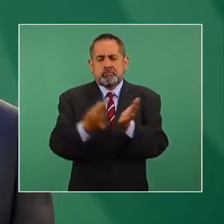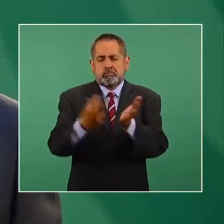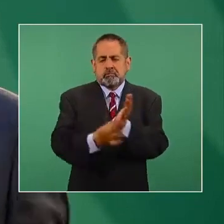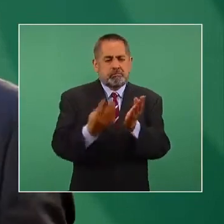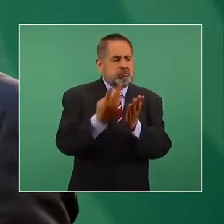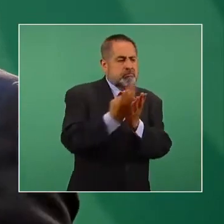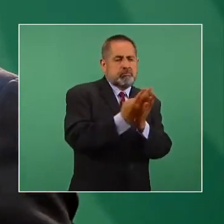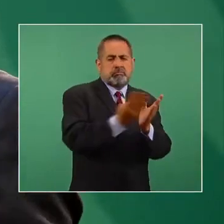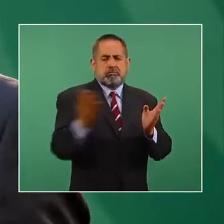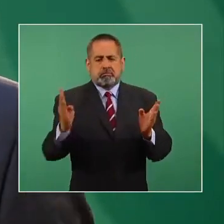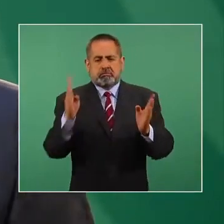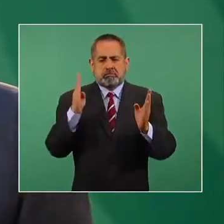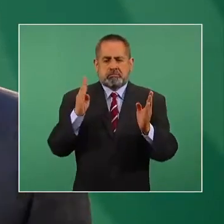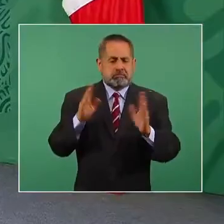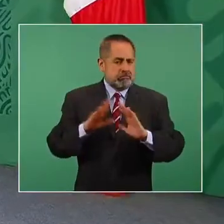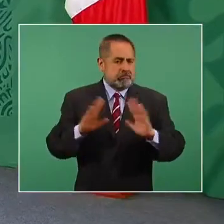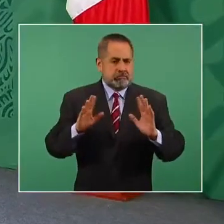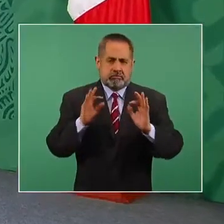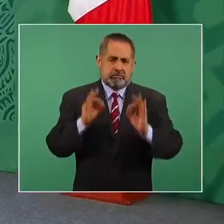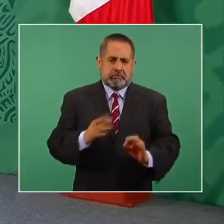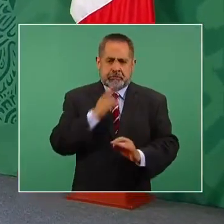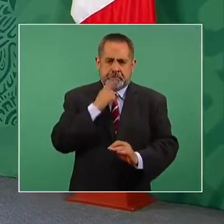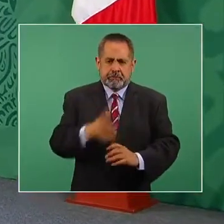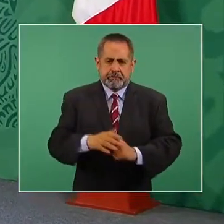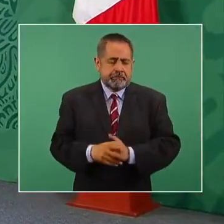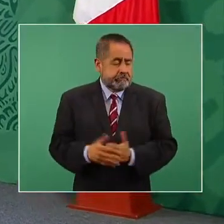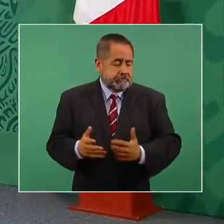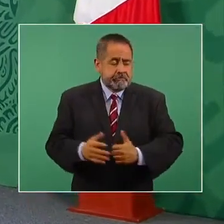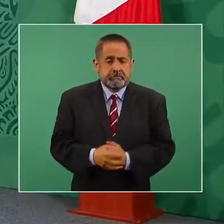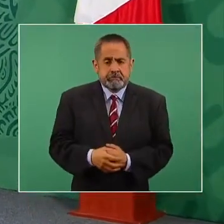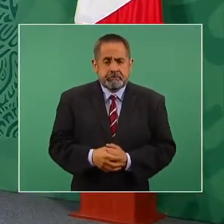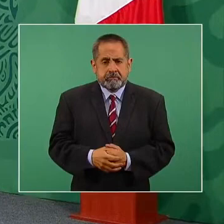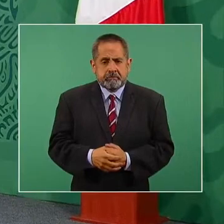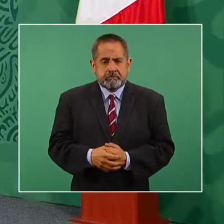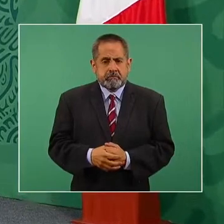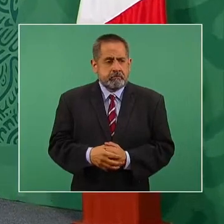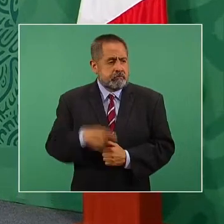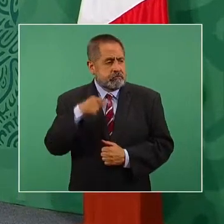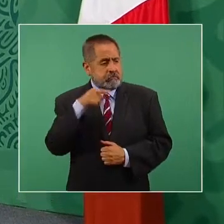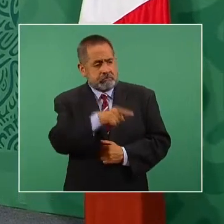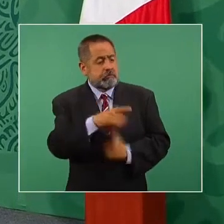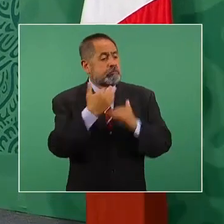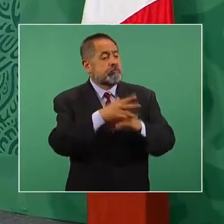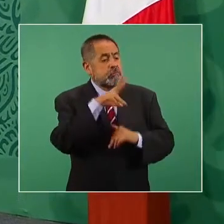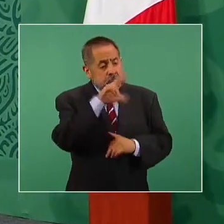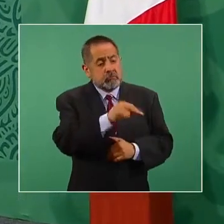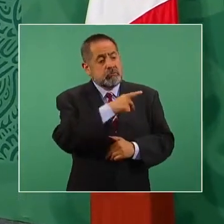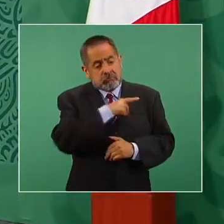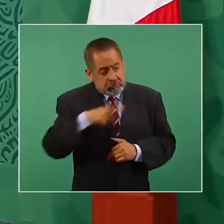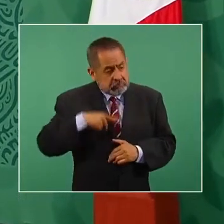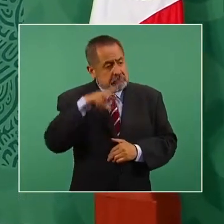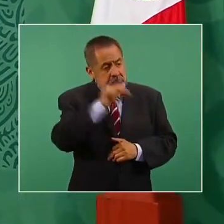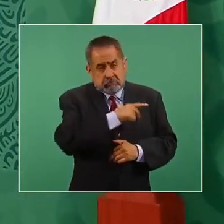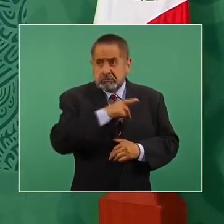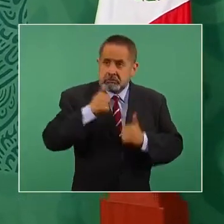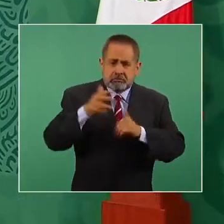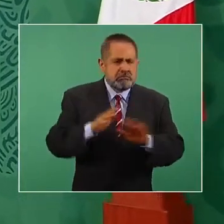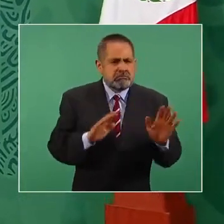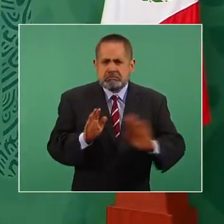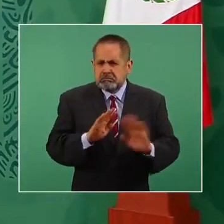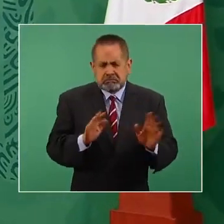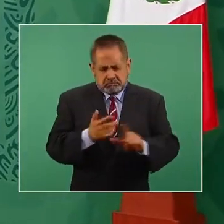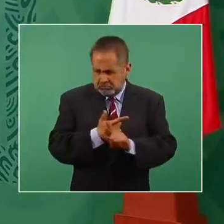Desde luego no hay ninguna limitante